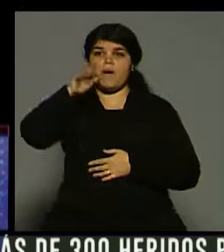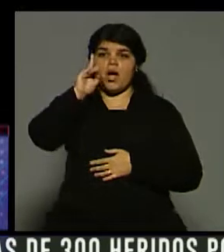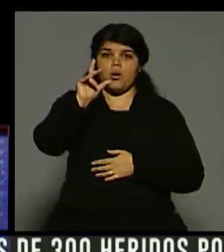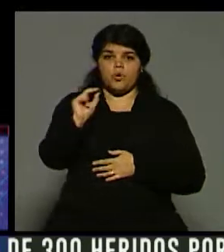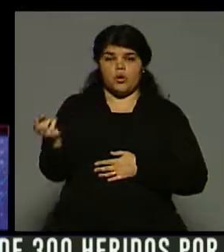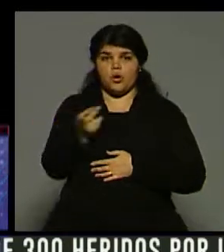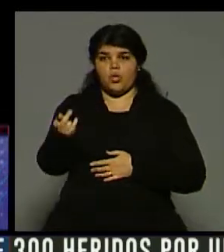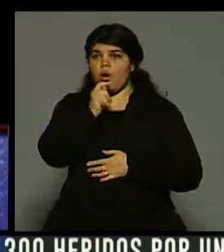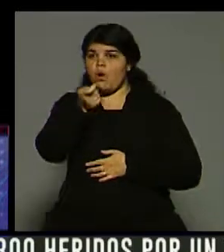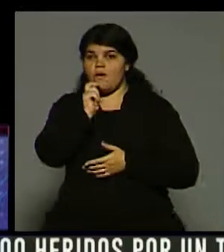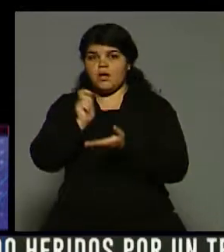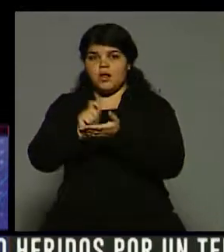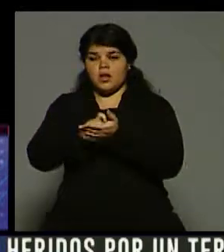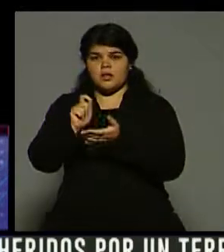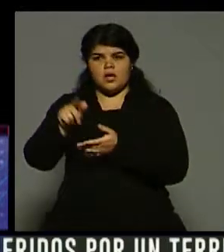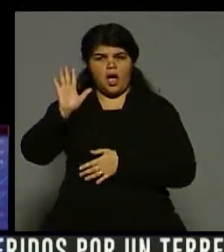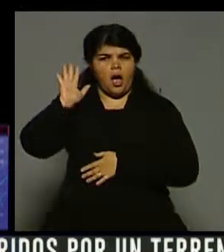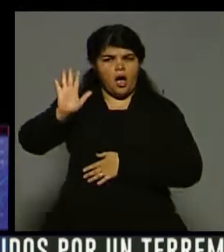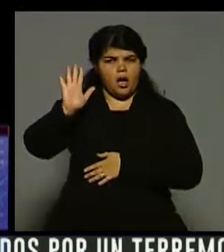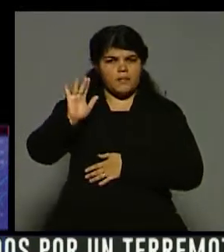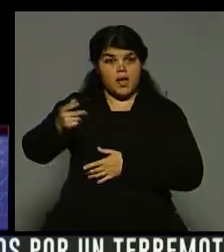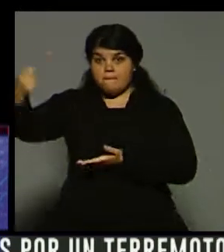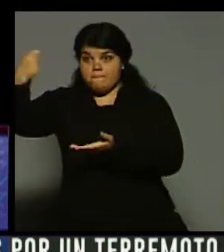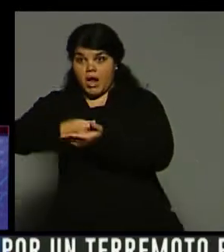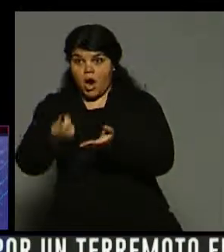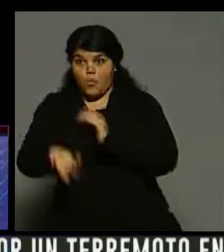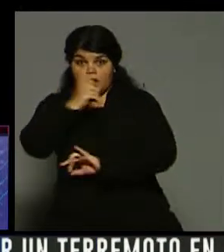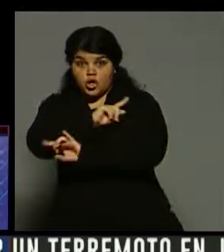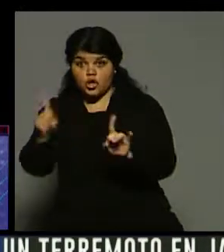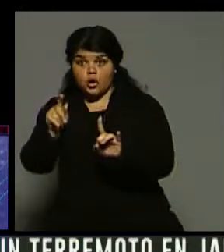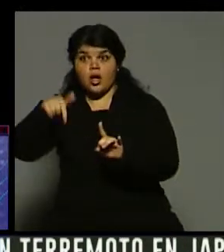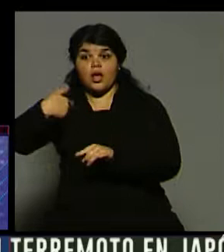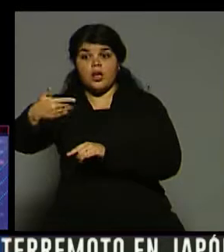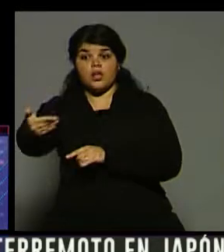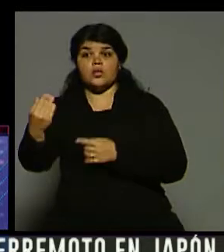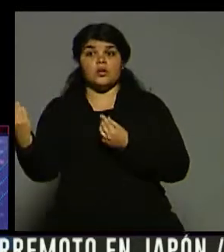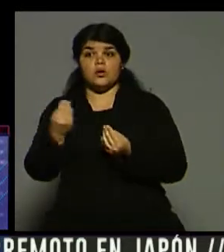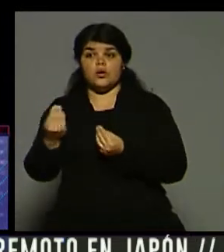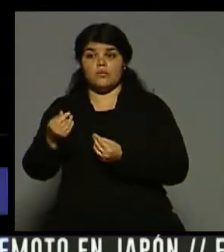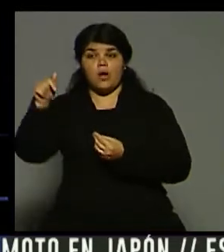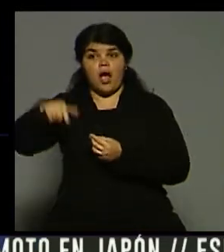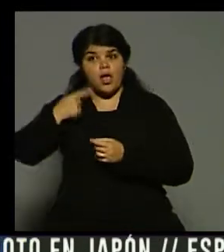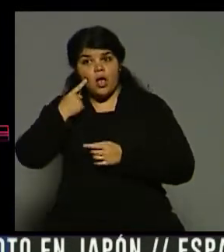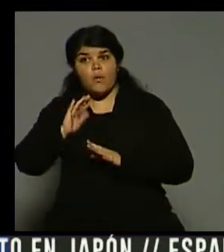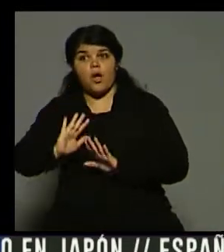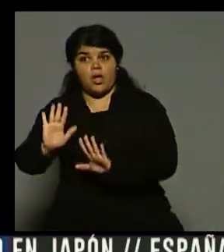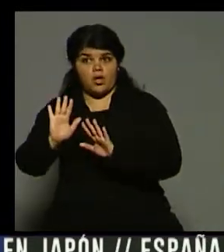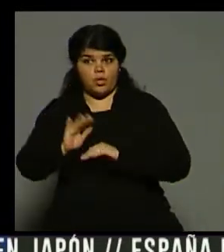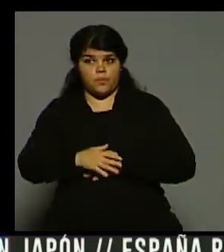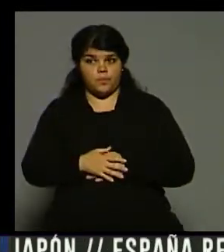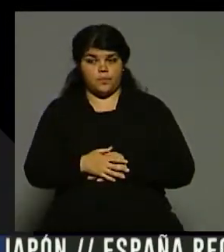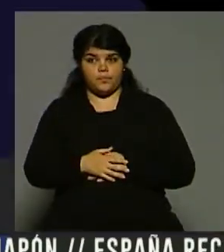prensa donde en tono amenazante dijeron que si no se paga el aumento, tendrán que atenerse a las consecuencias.